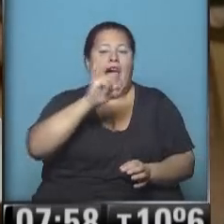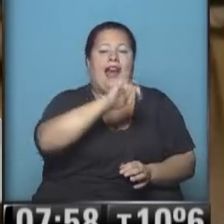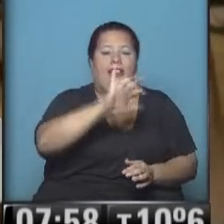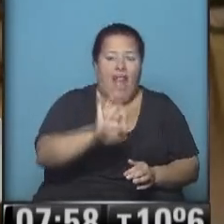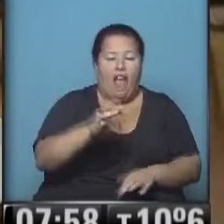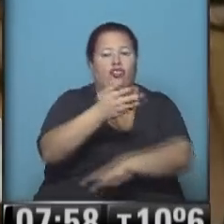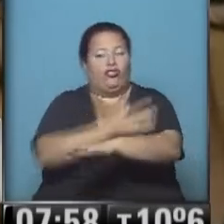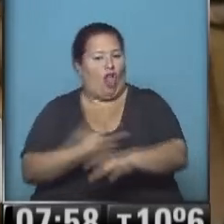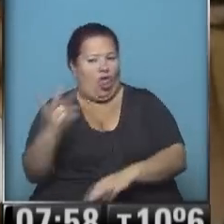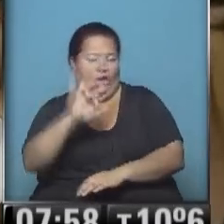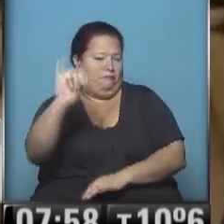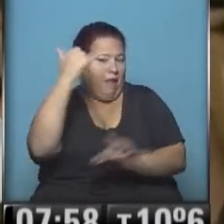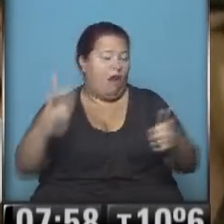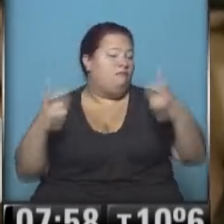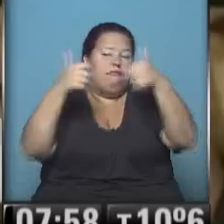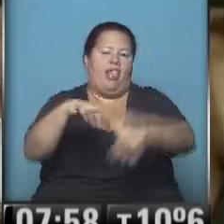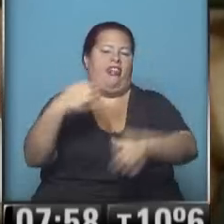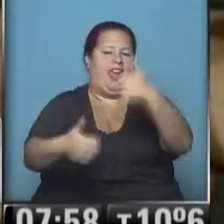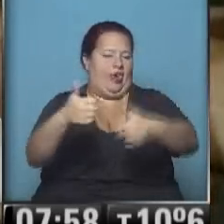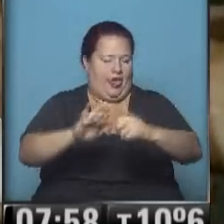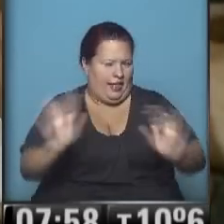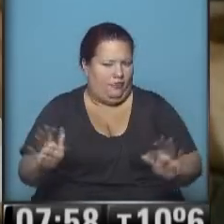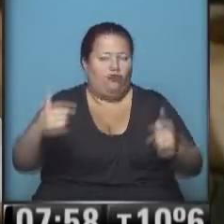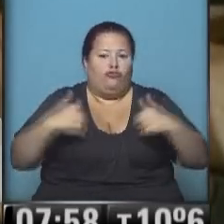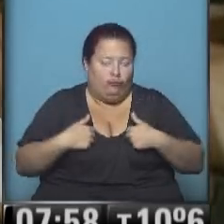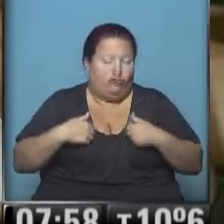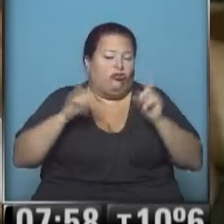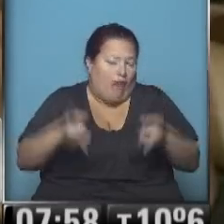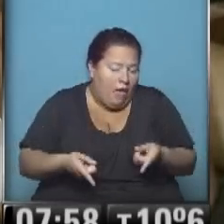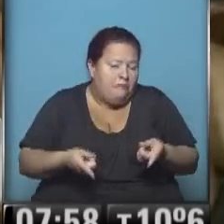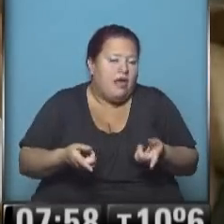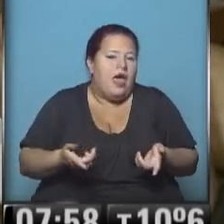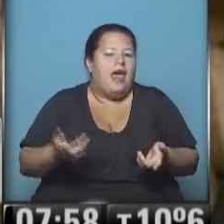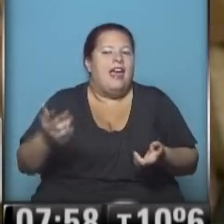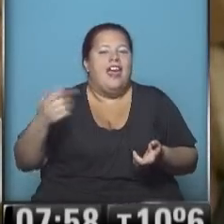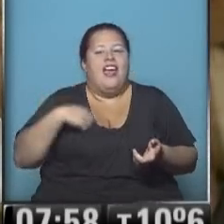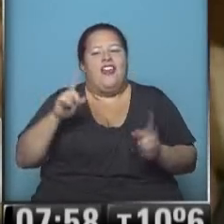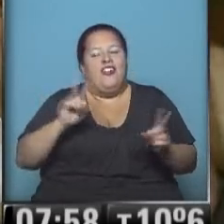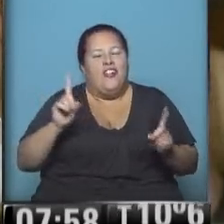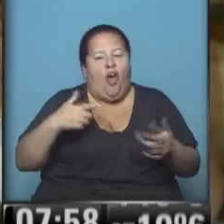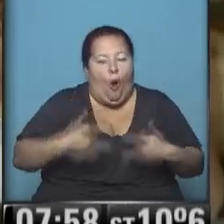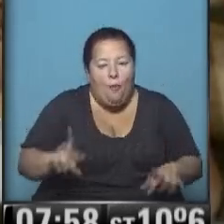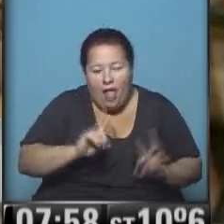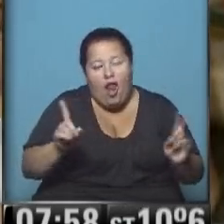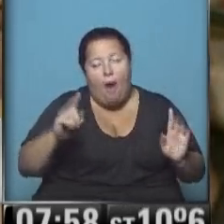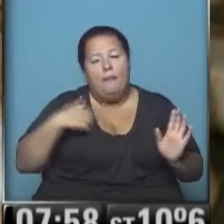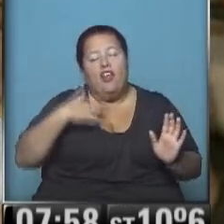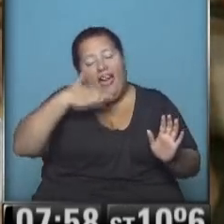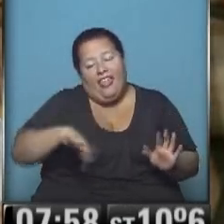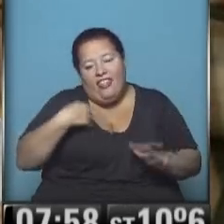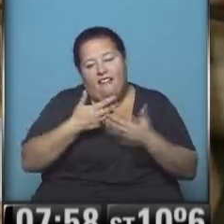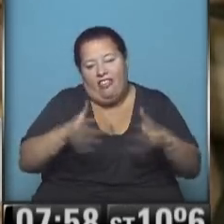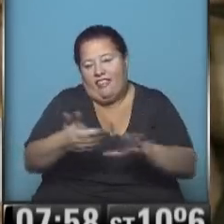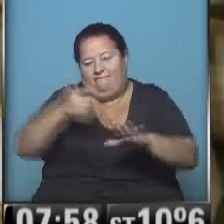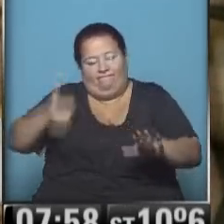y Daniel. Bueno, son los que tienen que competir. Y yo también en algún momento no me di un baño de humildad, pero entendí que tenía que